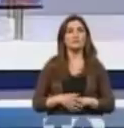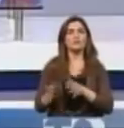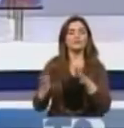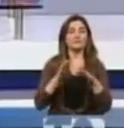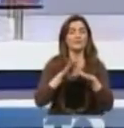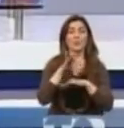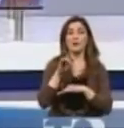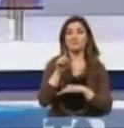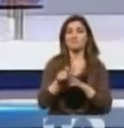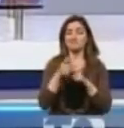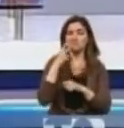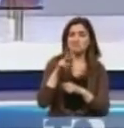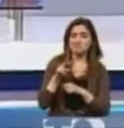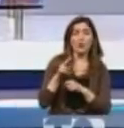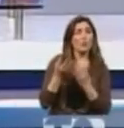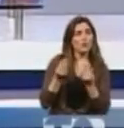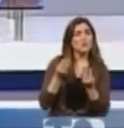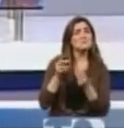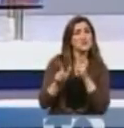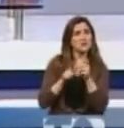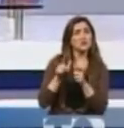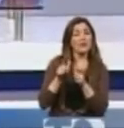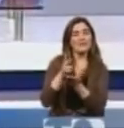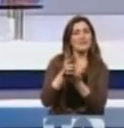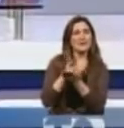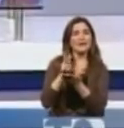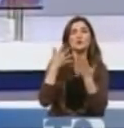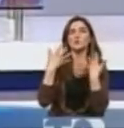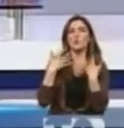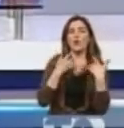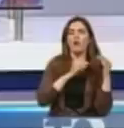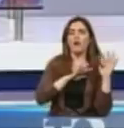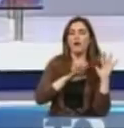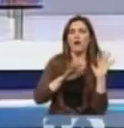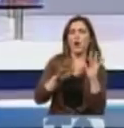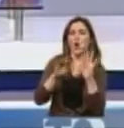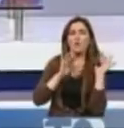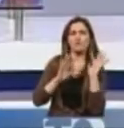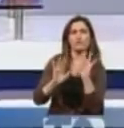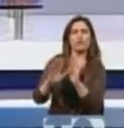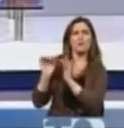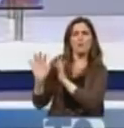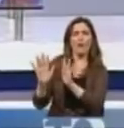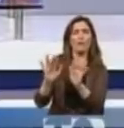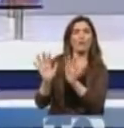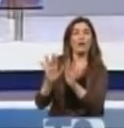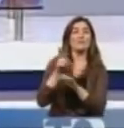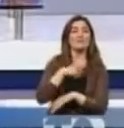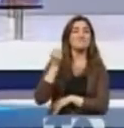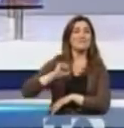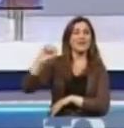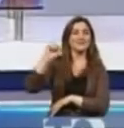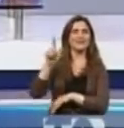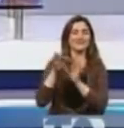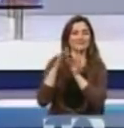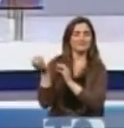Desde muy temprano se registra afluencia de ciudadanos en la terminal terrestre de Guayaquil para viajar en este feriado. Joana Ramos es quien